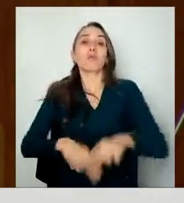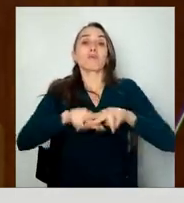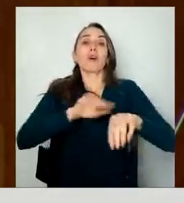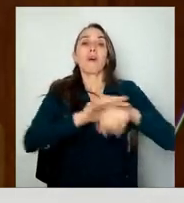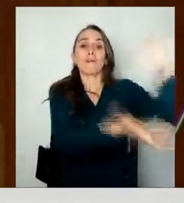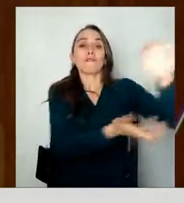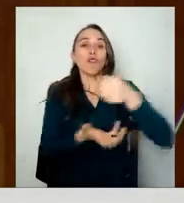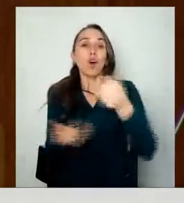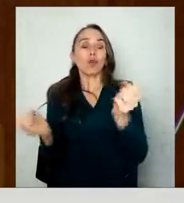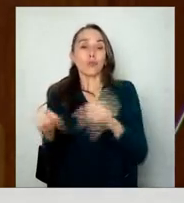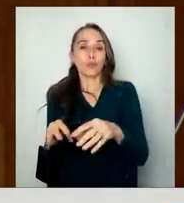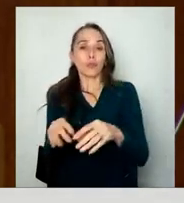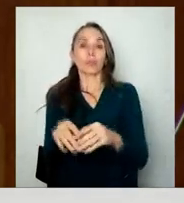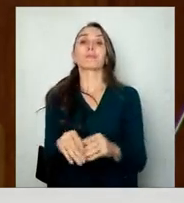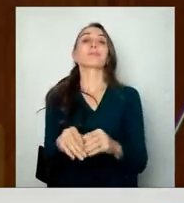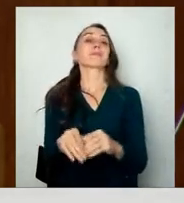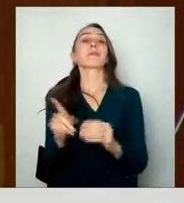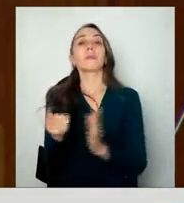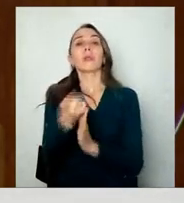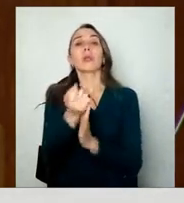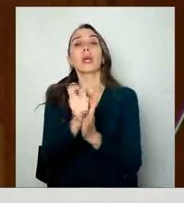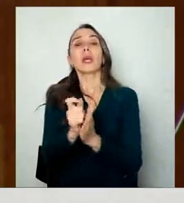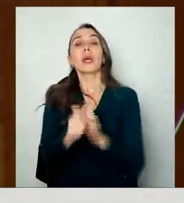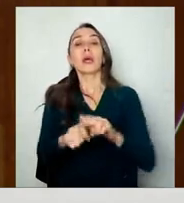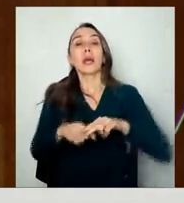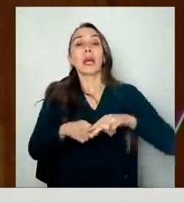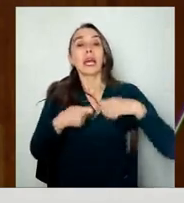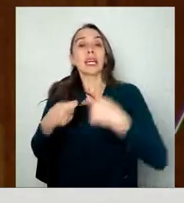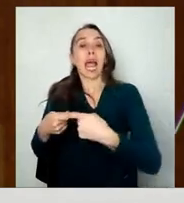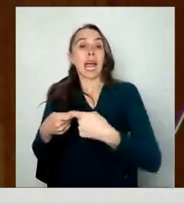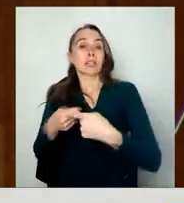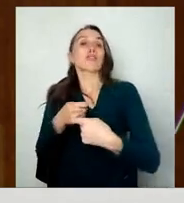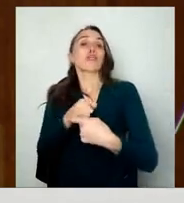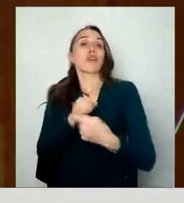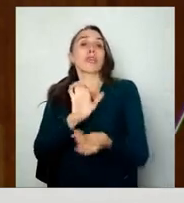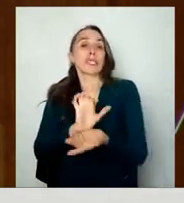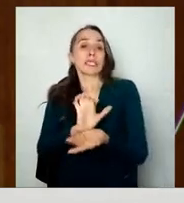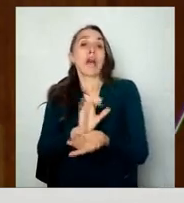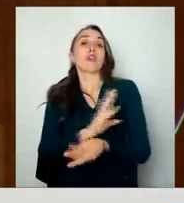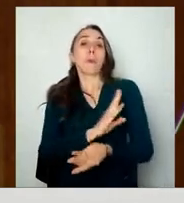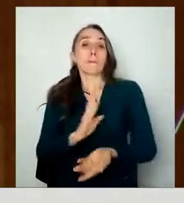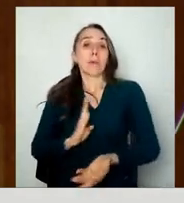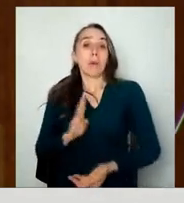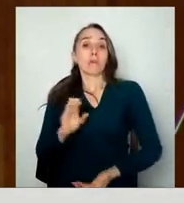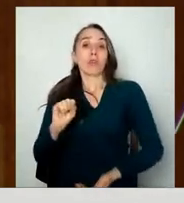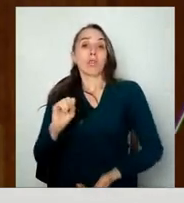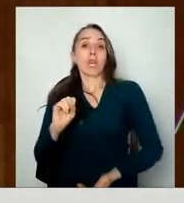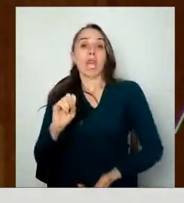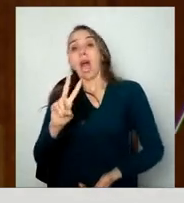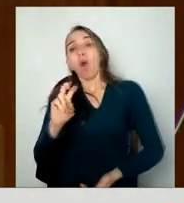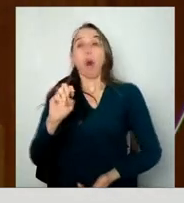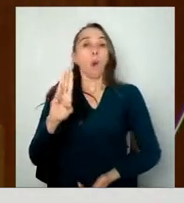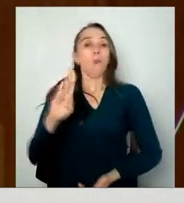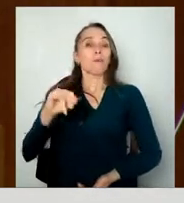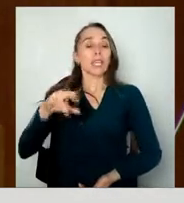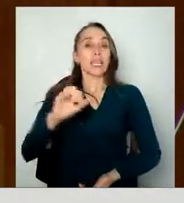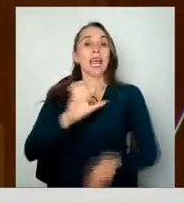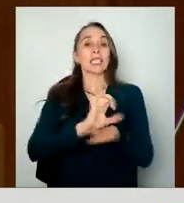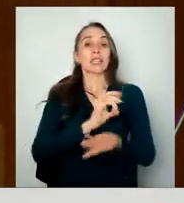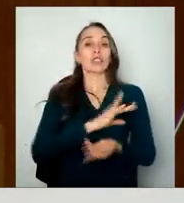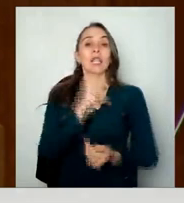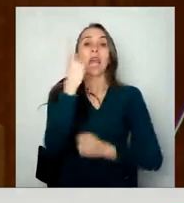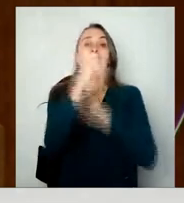relativo a su incidencia presupuestaria como miembro de la apnea el estado de chile se compromete al pago de una cuota anual